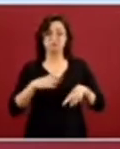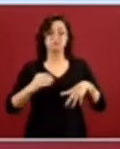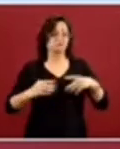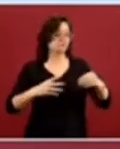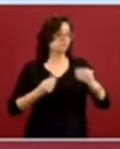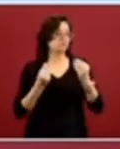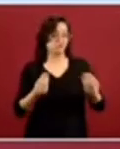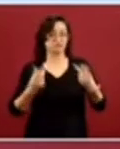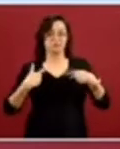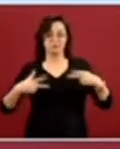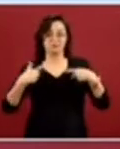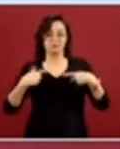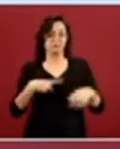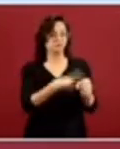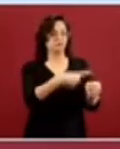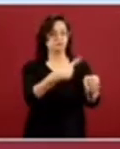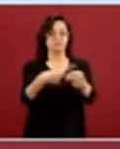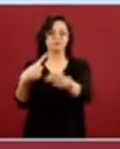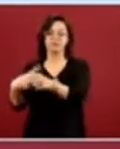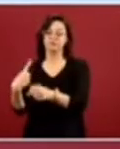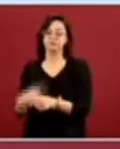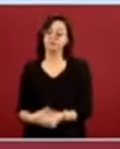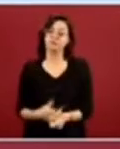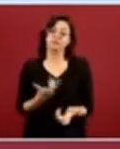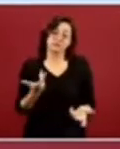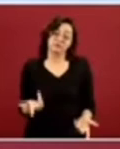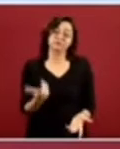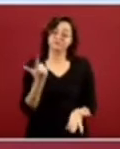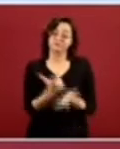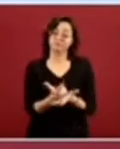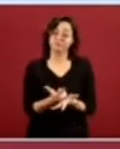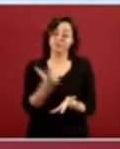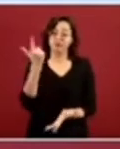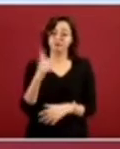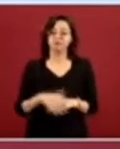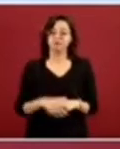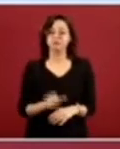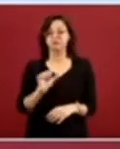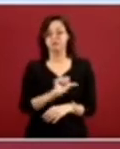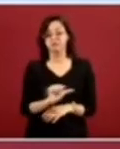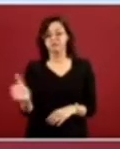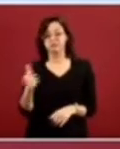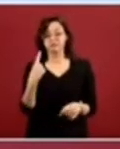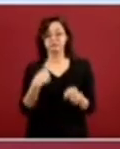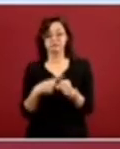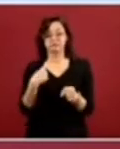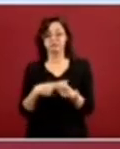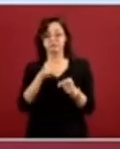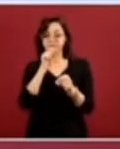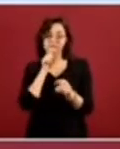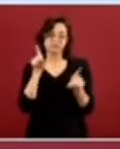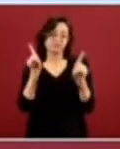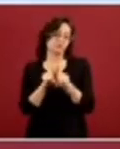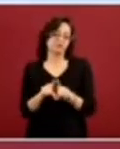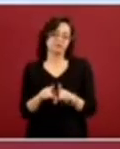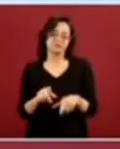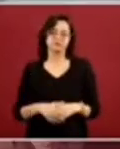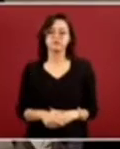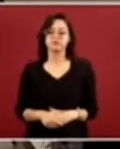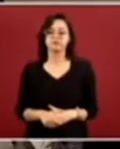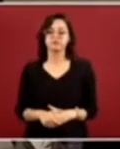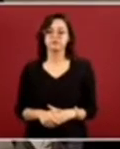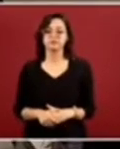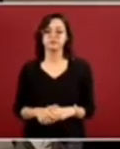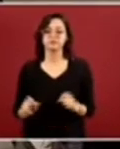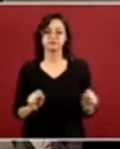eso es lo que hoy va a pesar importantemente. Y otras enfermedades que se relacionan con estos trastornos metabólicos. La siguiente.